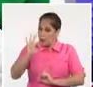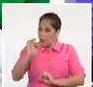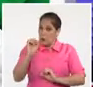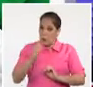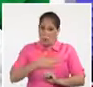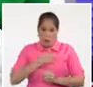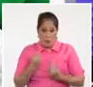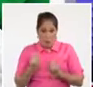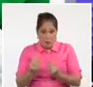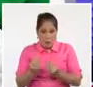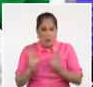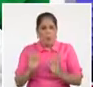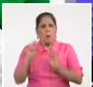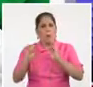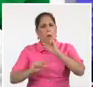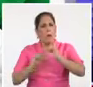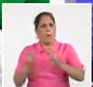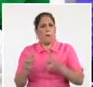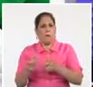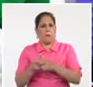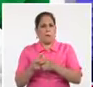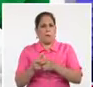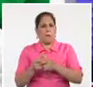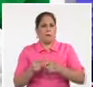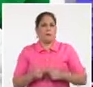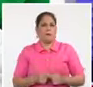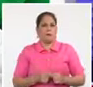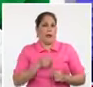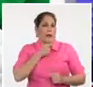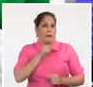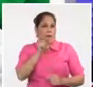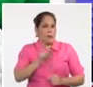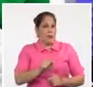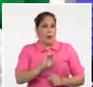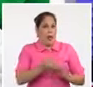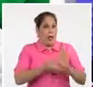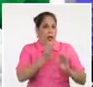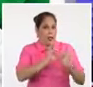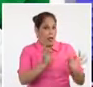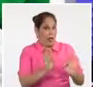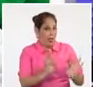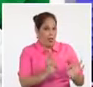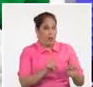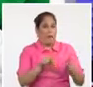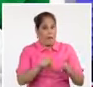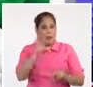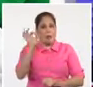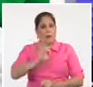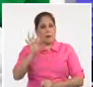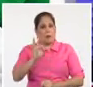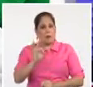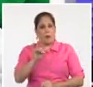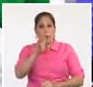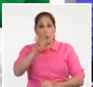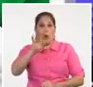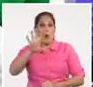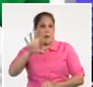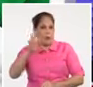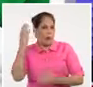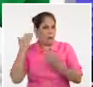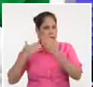misma medida que se incrementan los activos. Son personas que no se han dado de alta. Este porciento llegamos a tenerlo en 94,